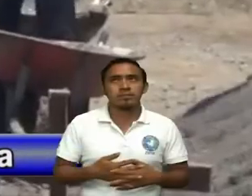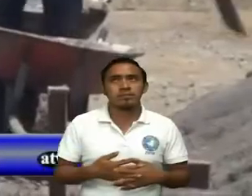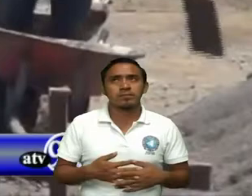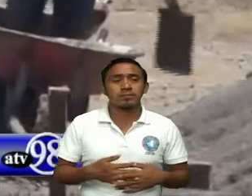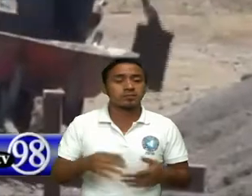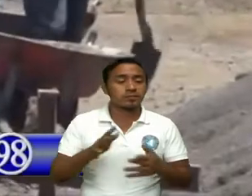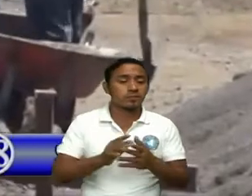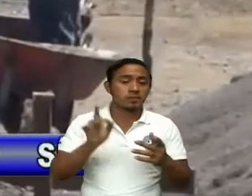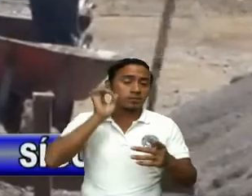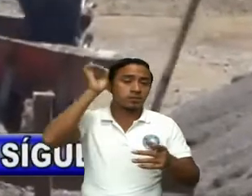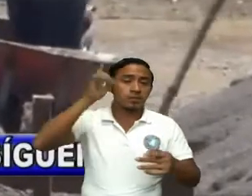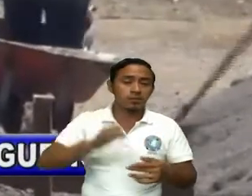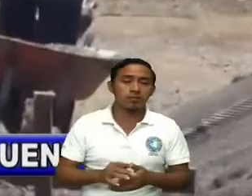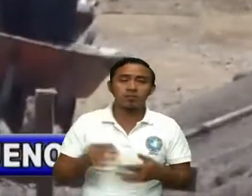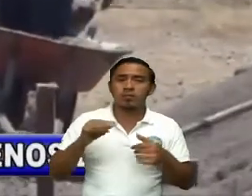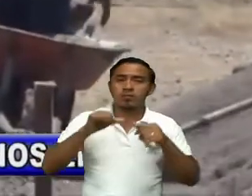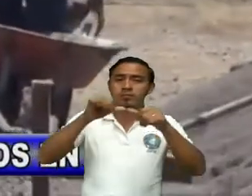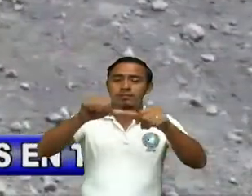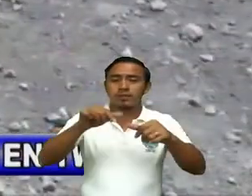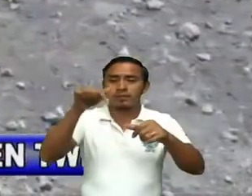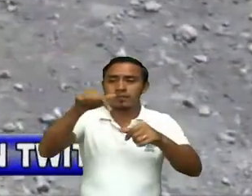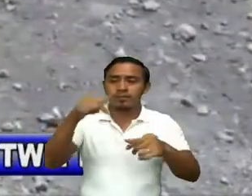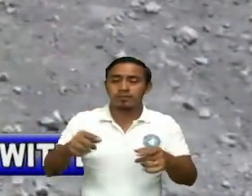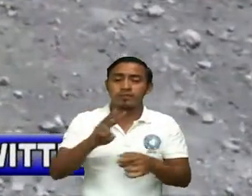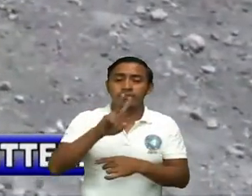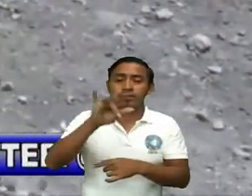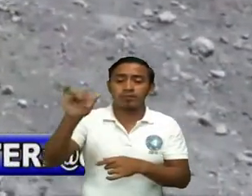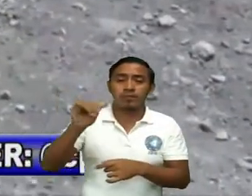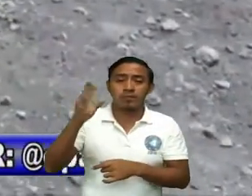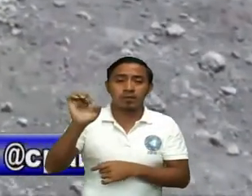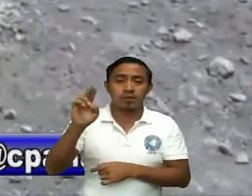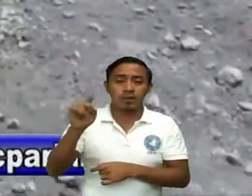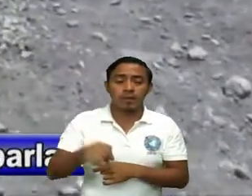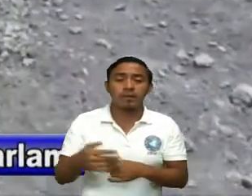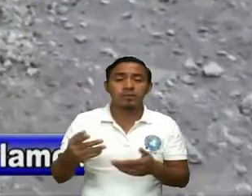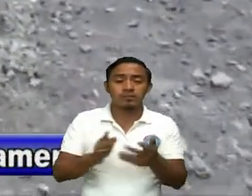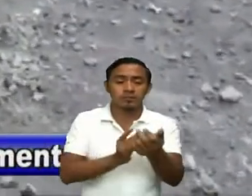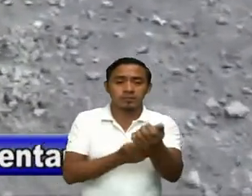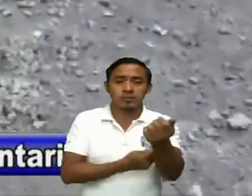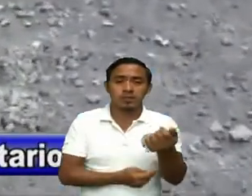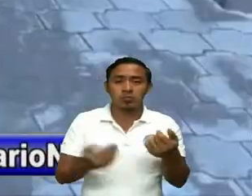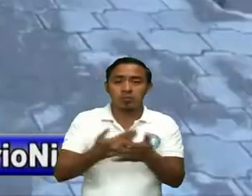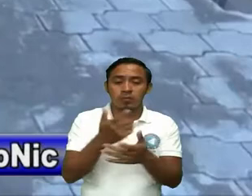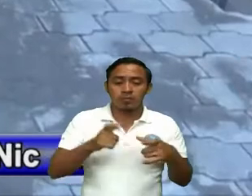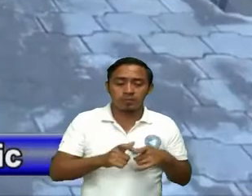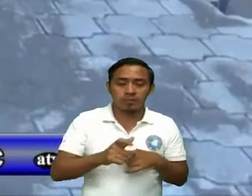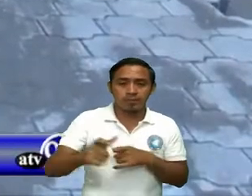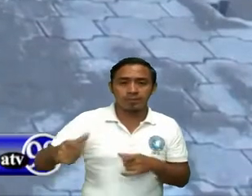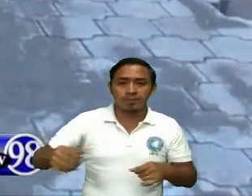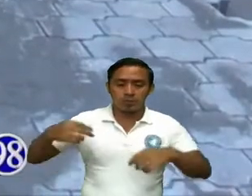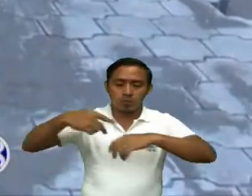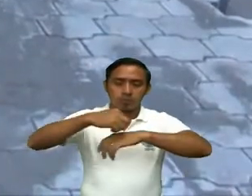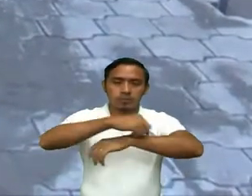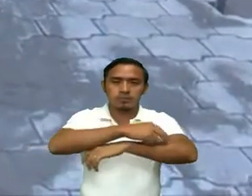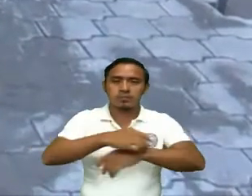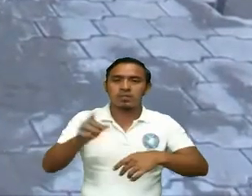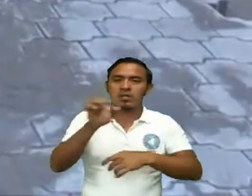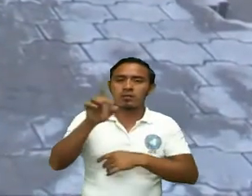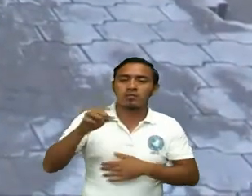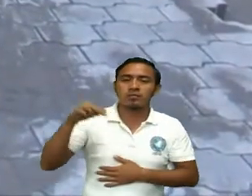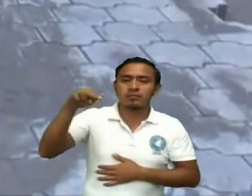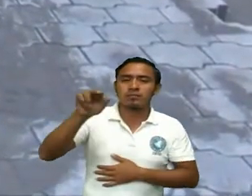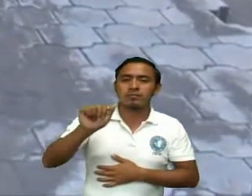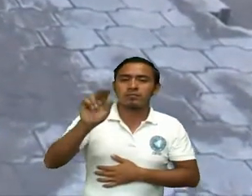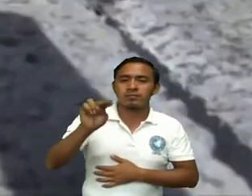El progreso y desarrollo continúa llegando al municipio de Villa El Carmen, esta vez con el proyecto de adoquinado y encunetado en la comunidad Nandayosis